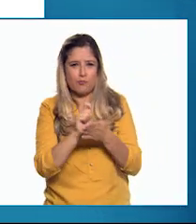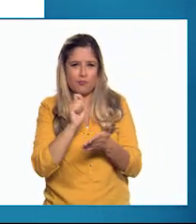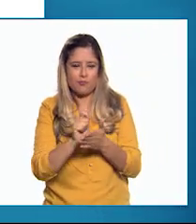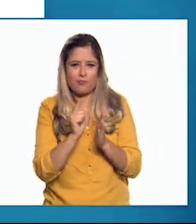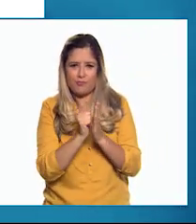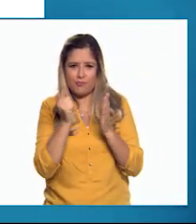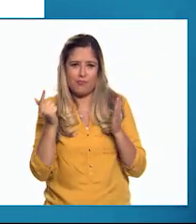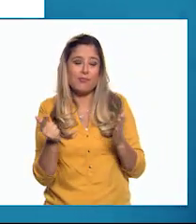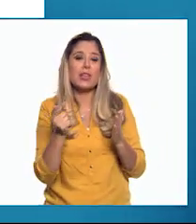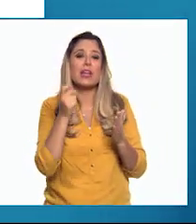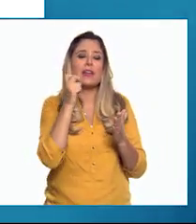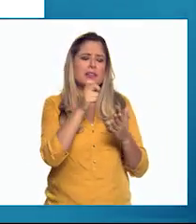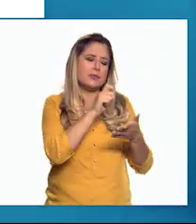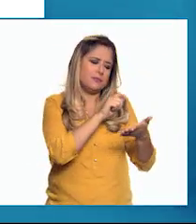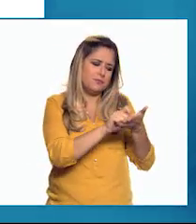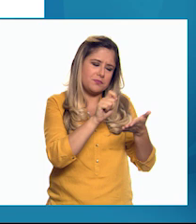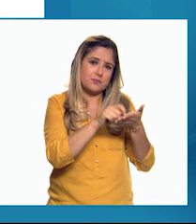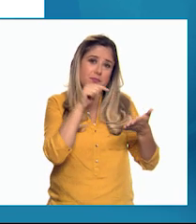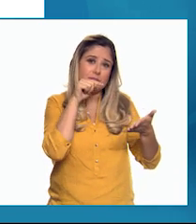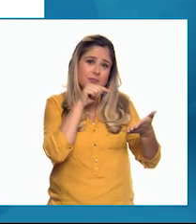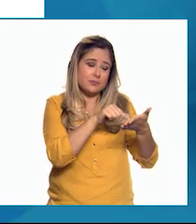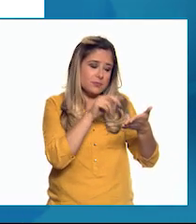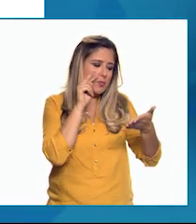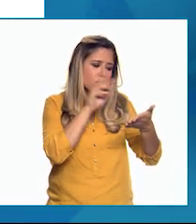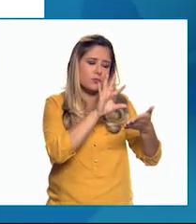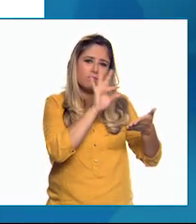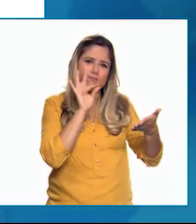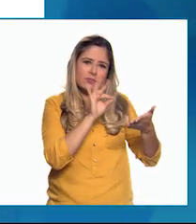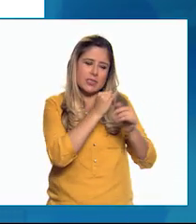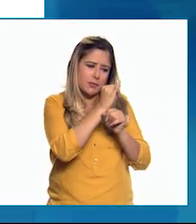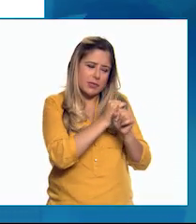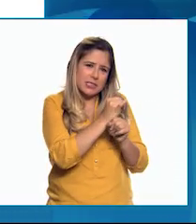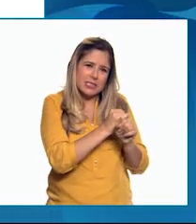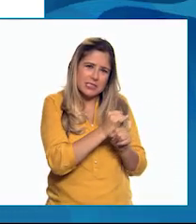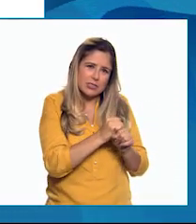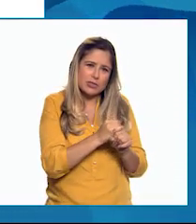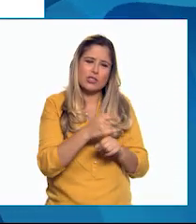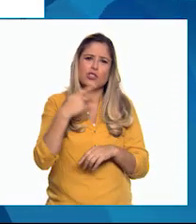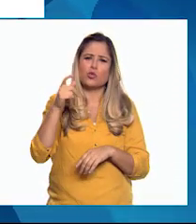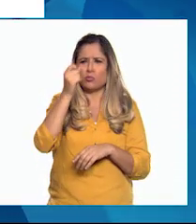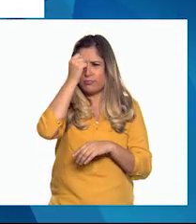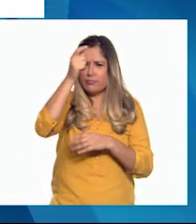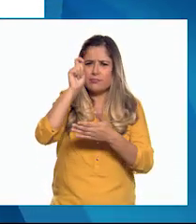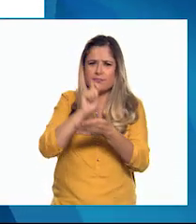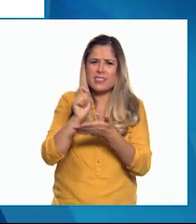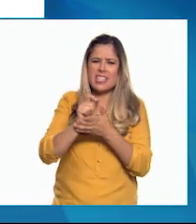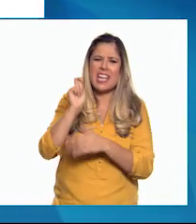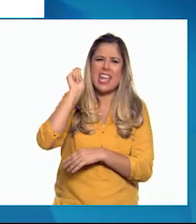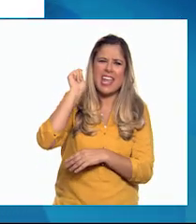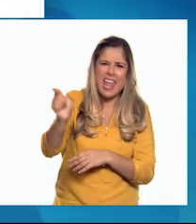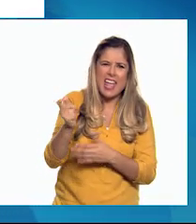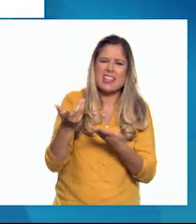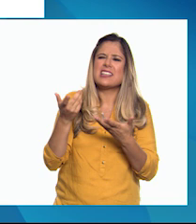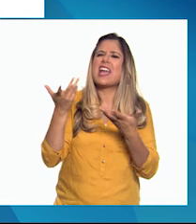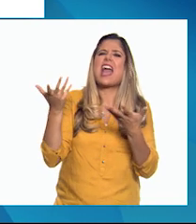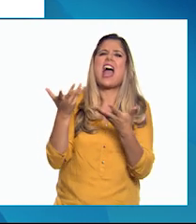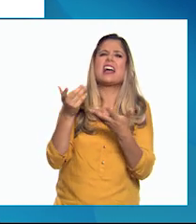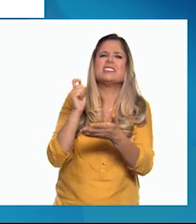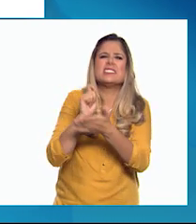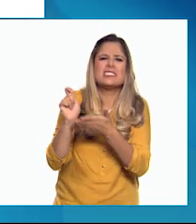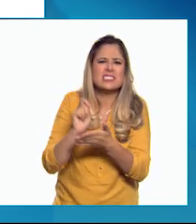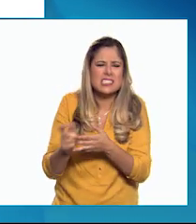un texto que incluya datos, comentarios acerca de su obra. ¿Qué escribe? ¿Qué tipo